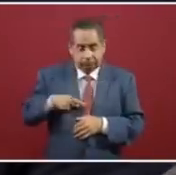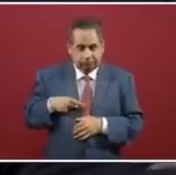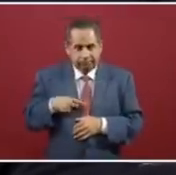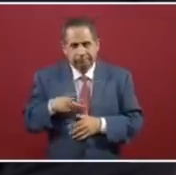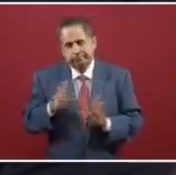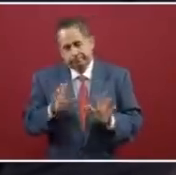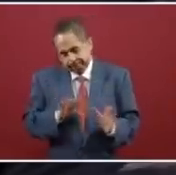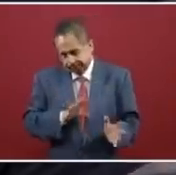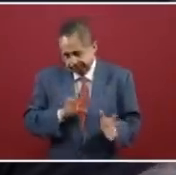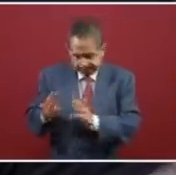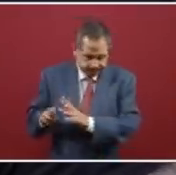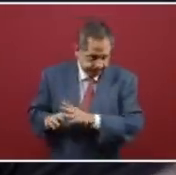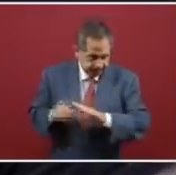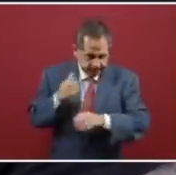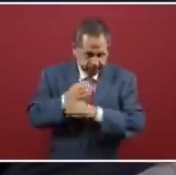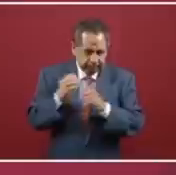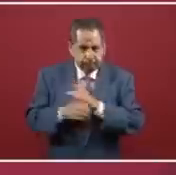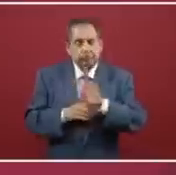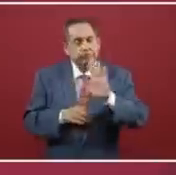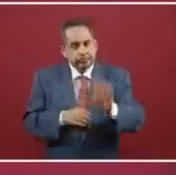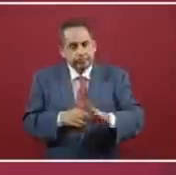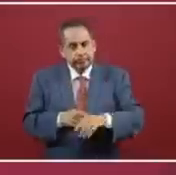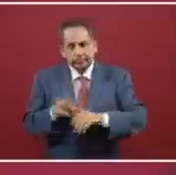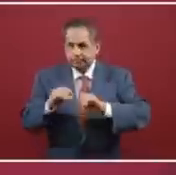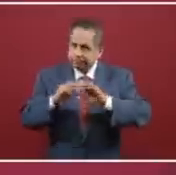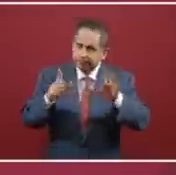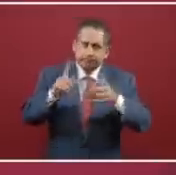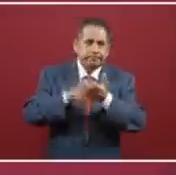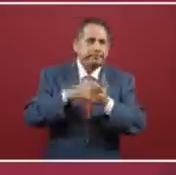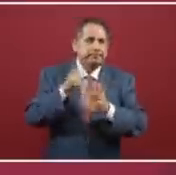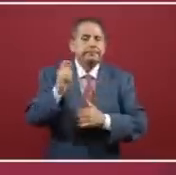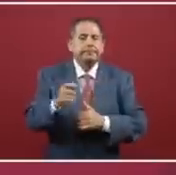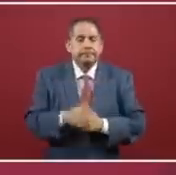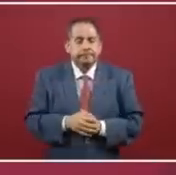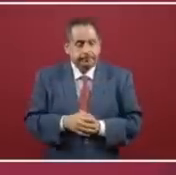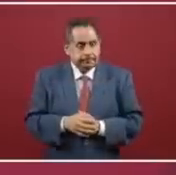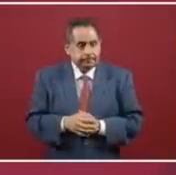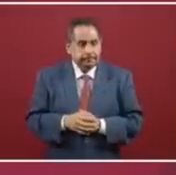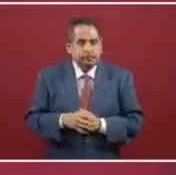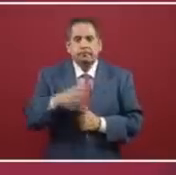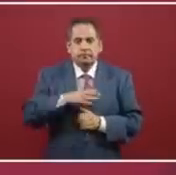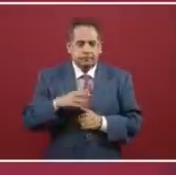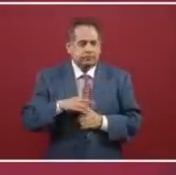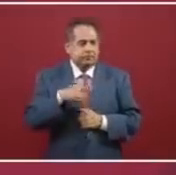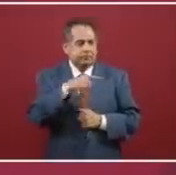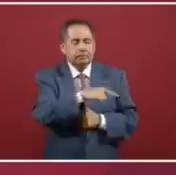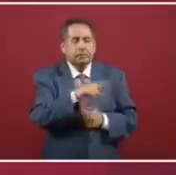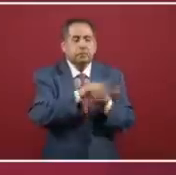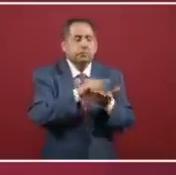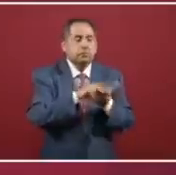pero ese es otro asunto pero sin duda que hay bots